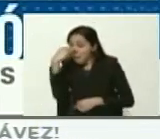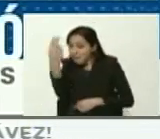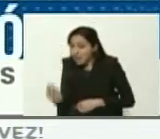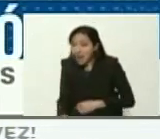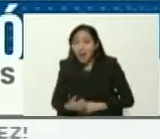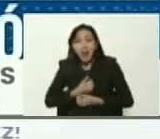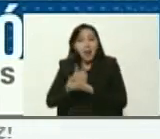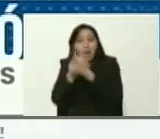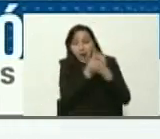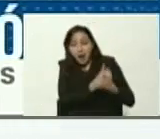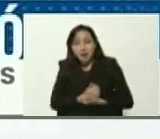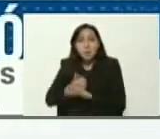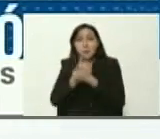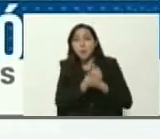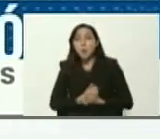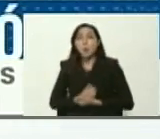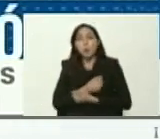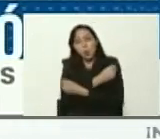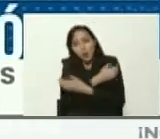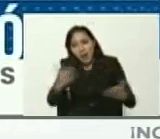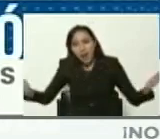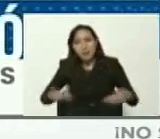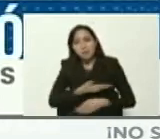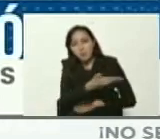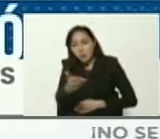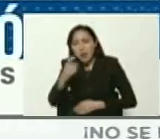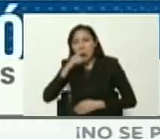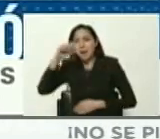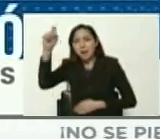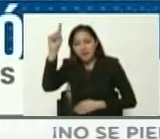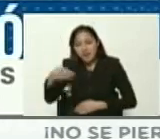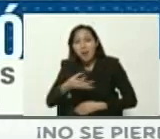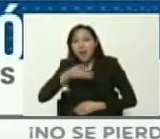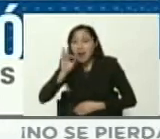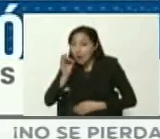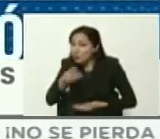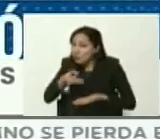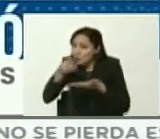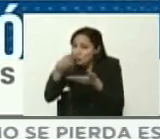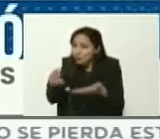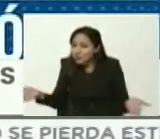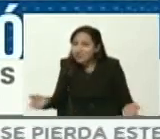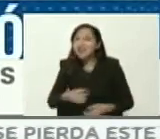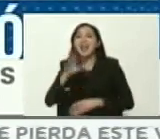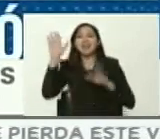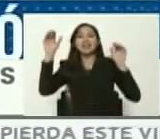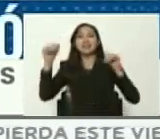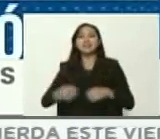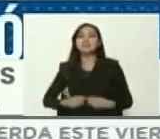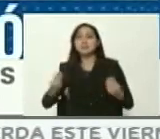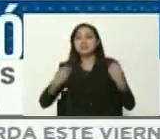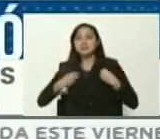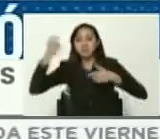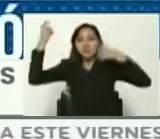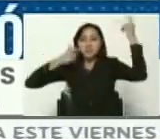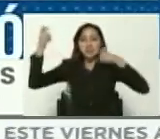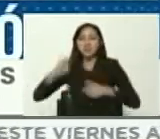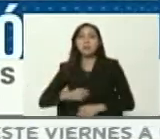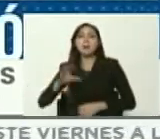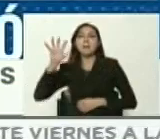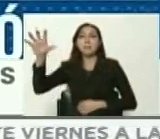amor muy fraterno para usted y para que conozcan nuestro espacio y un café bien sabroso. ¡Chávez vive! ¡La patria